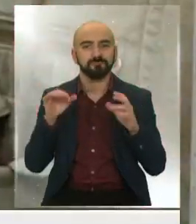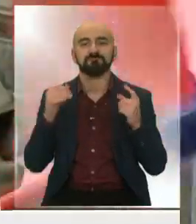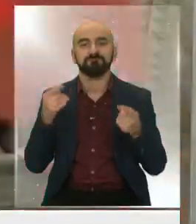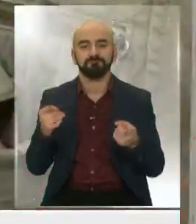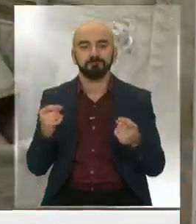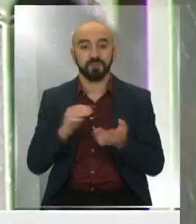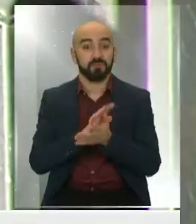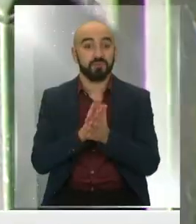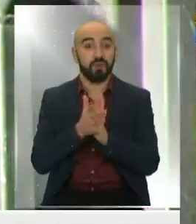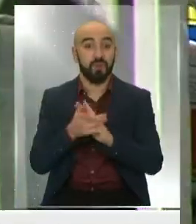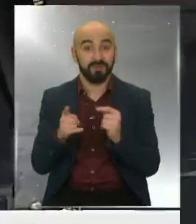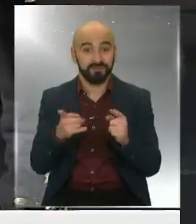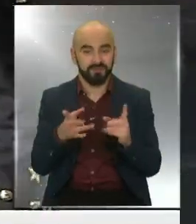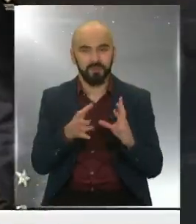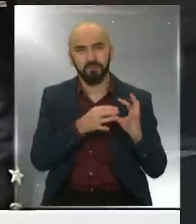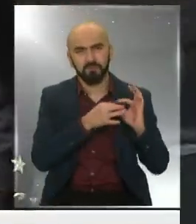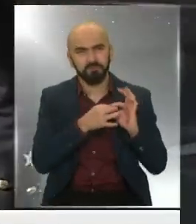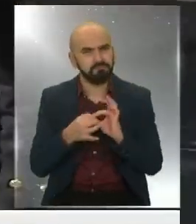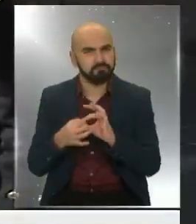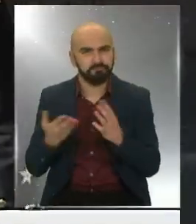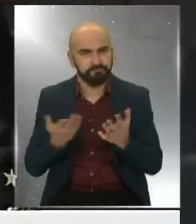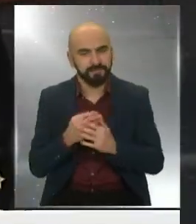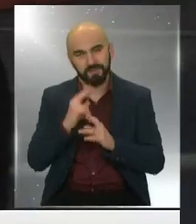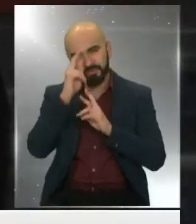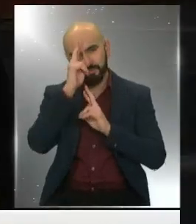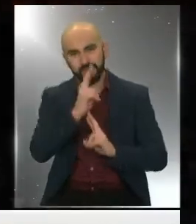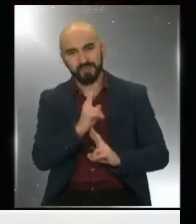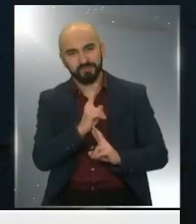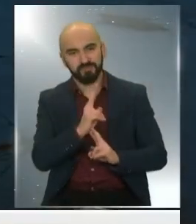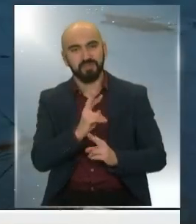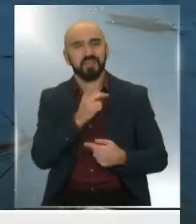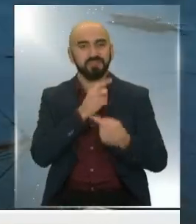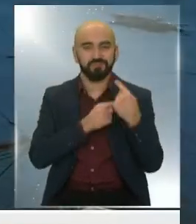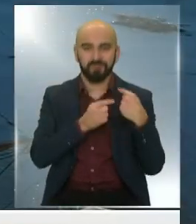eso tras la conmemoración de una historia singular.